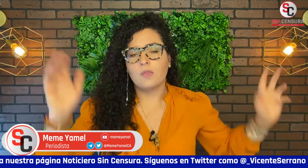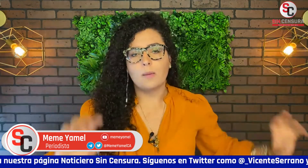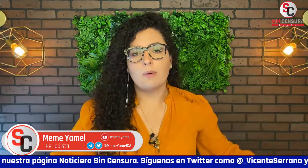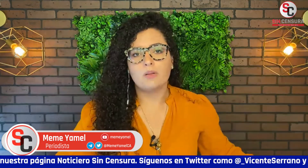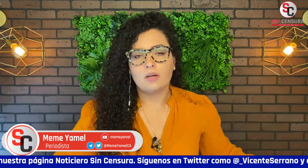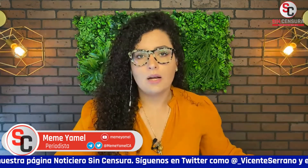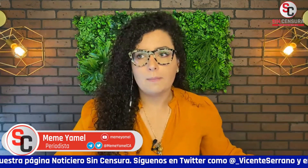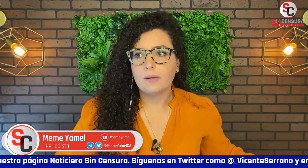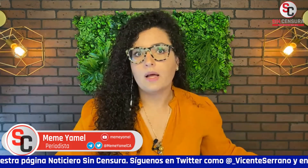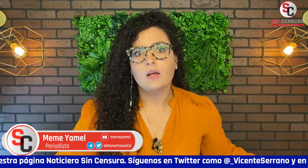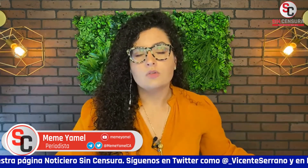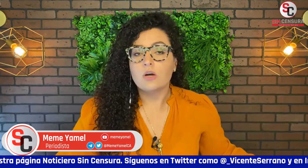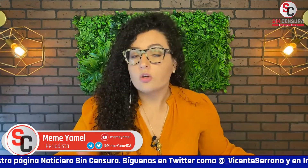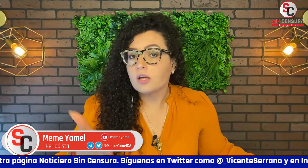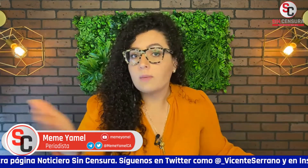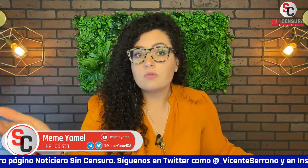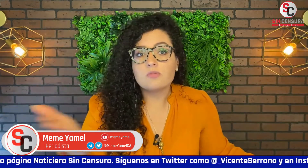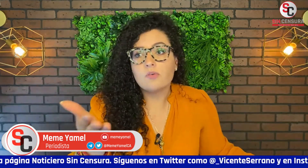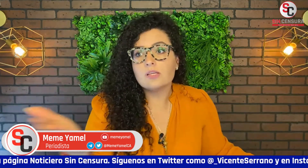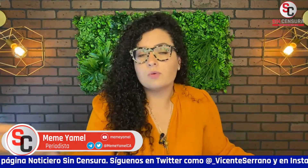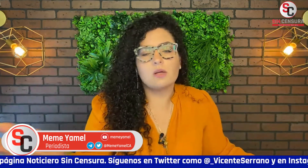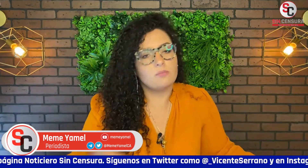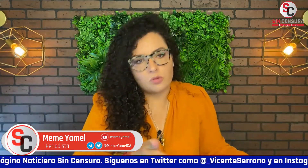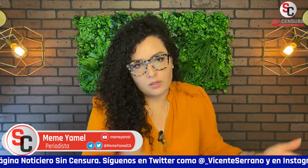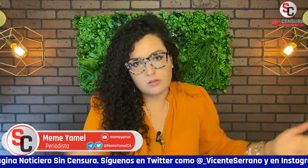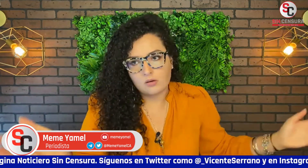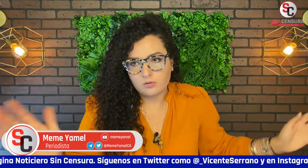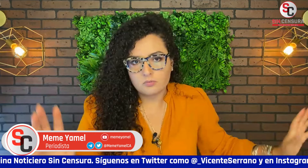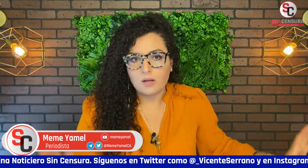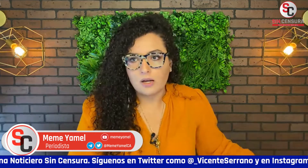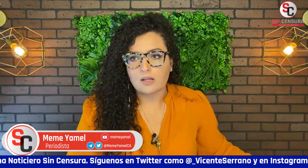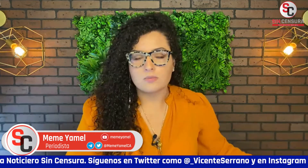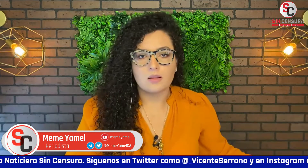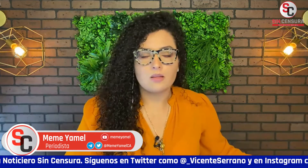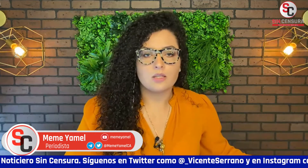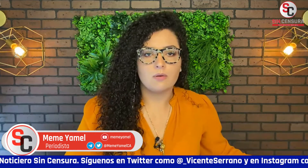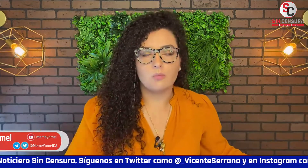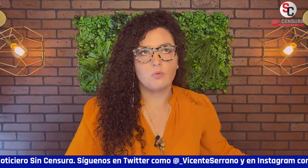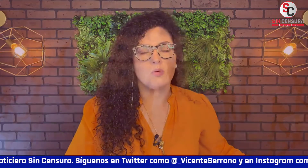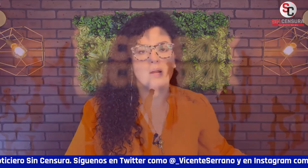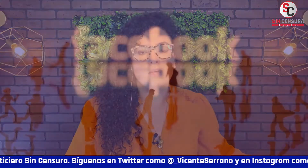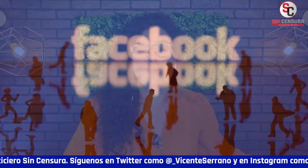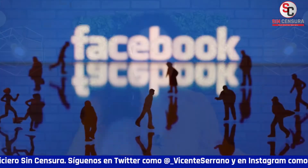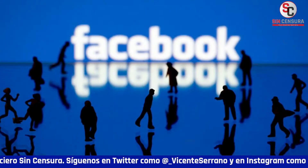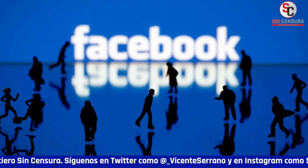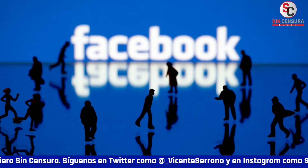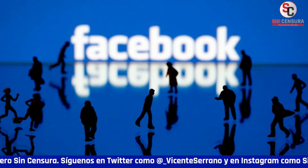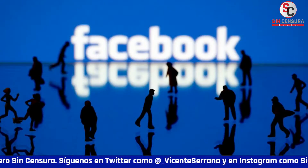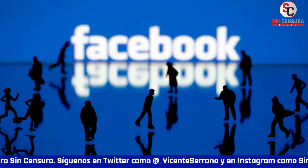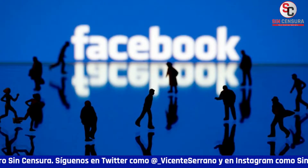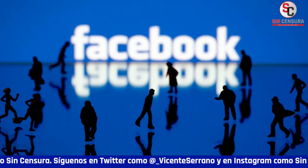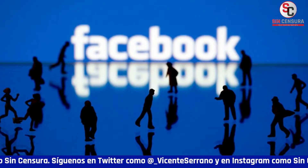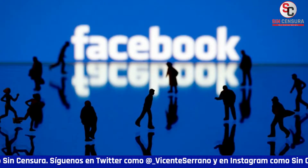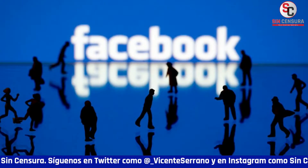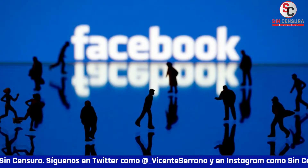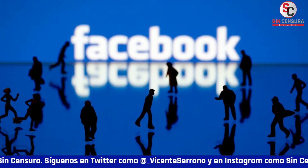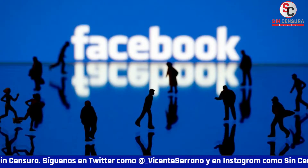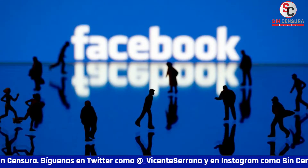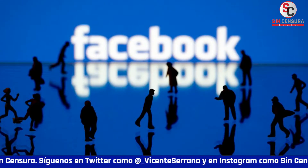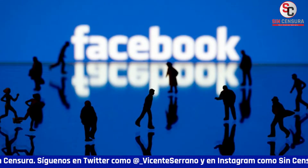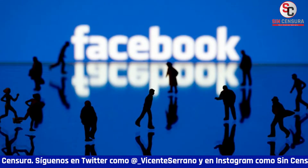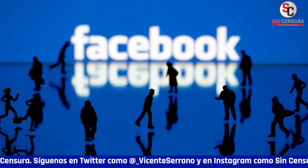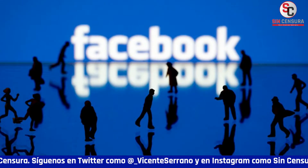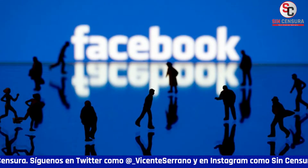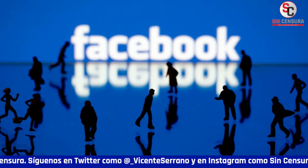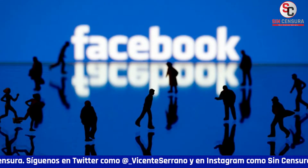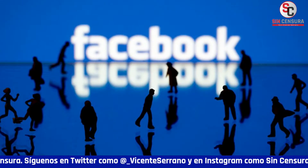mundo trepado en la lámpara, o sea, nos quedamos sin Facebook y sobre todo algunos millennials, ¿verdad? Estaban como colgados, pero peor todavía WhatsApp. Ahora